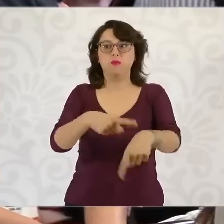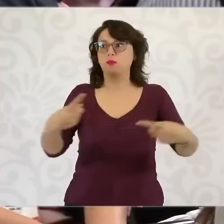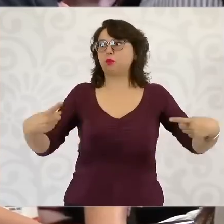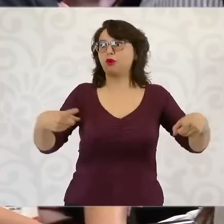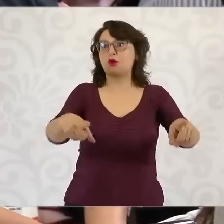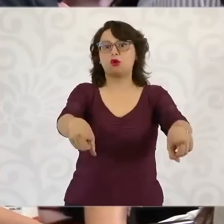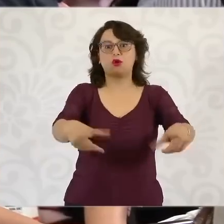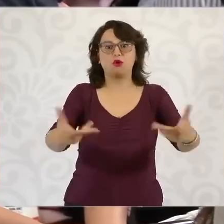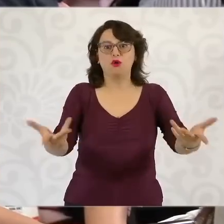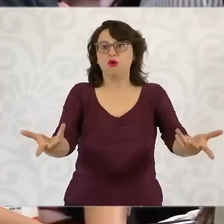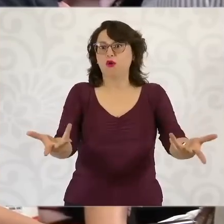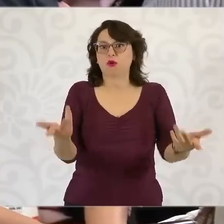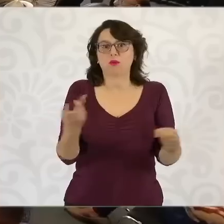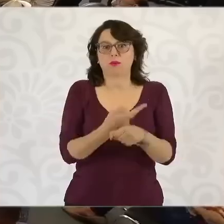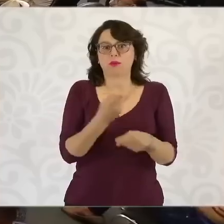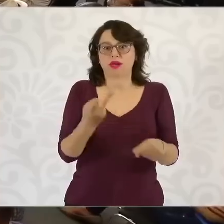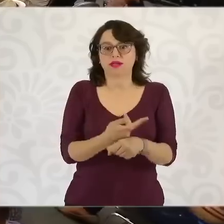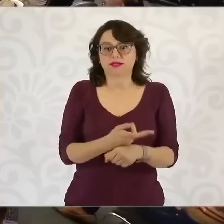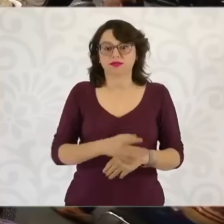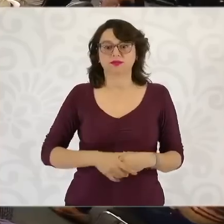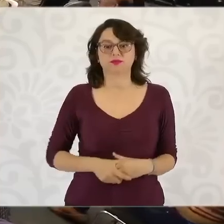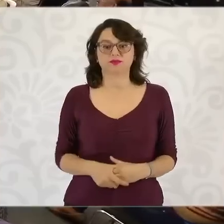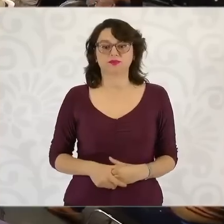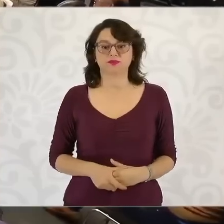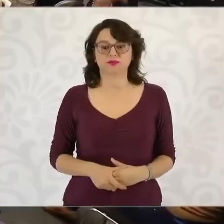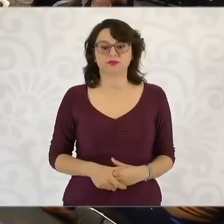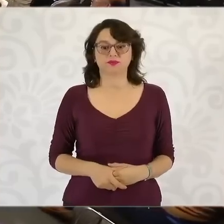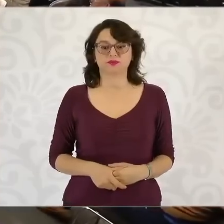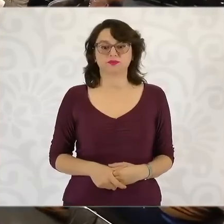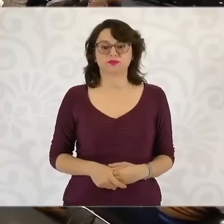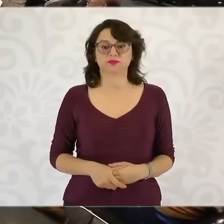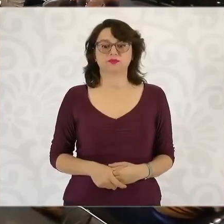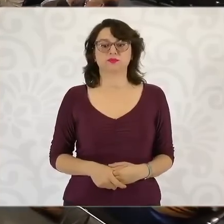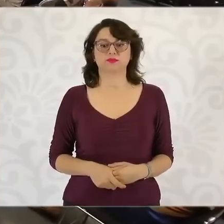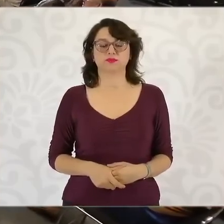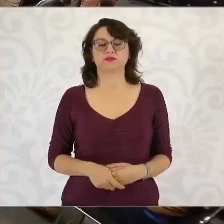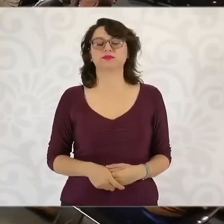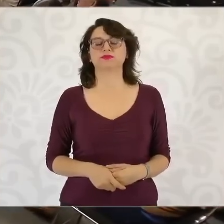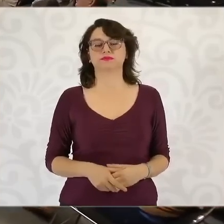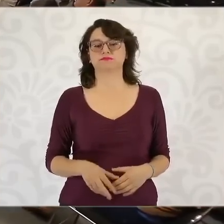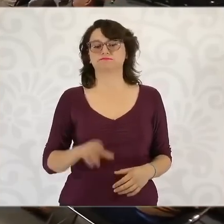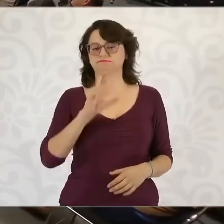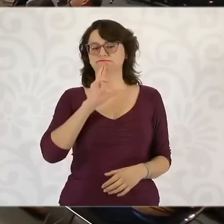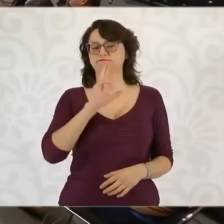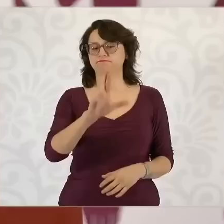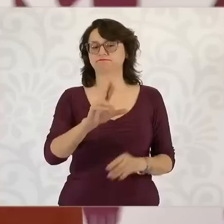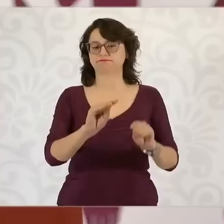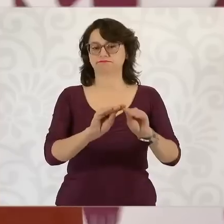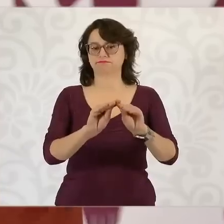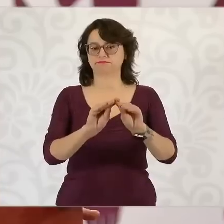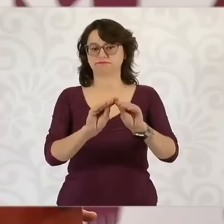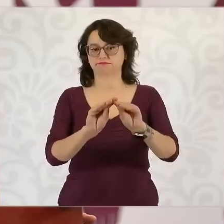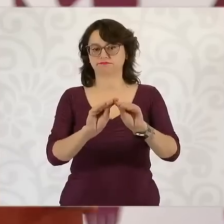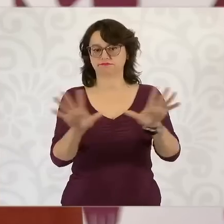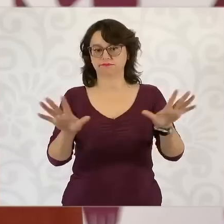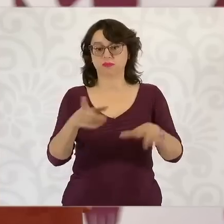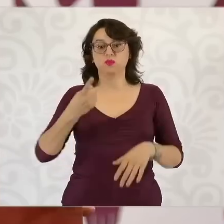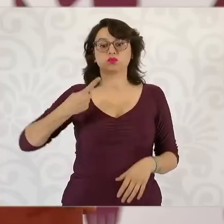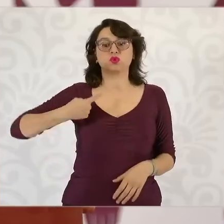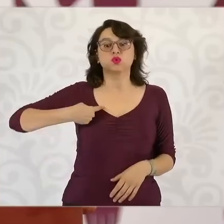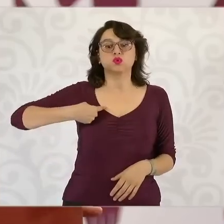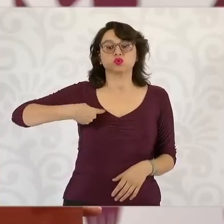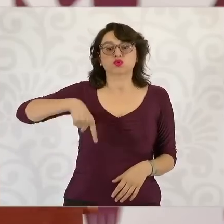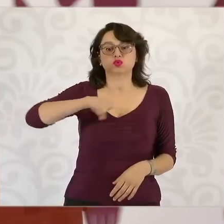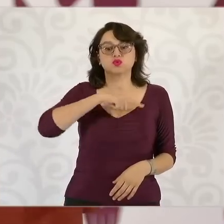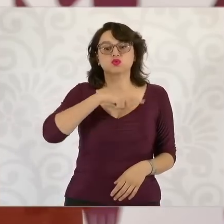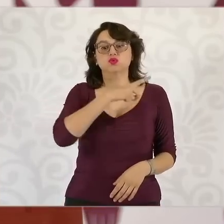está investigando. Sería mi pregunta. Mire, la respuesta es muy clara. Nosotros, y es por ministerio y obligación de ley,